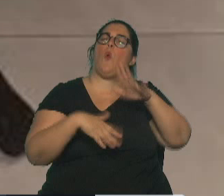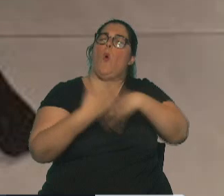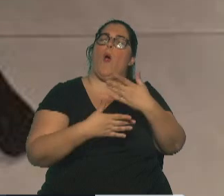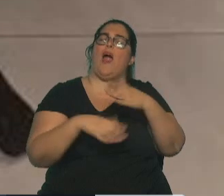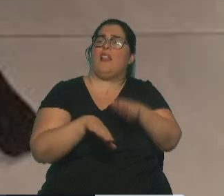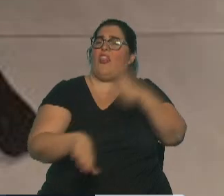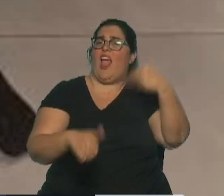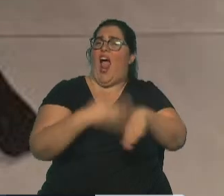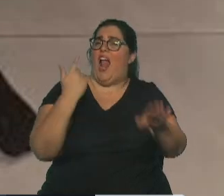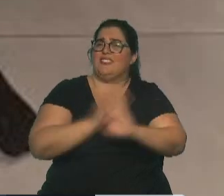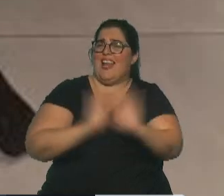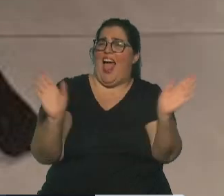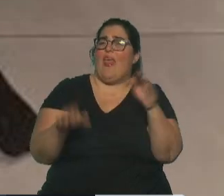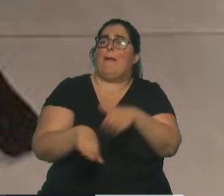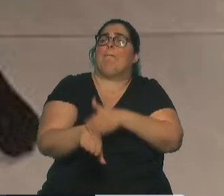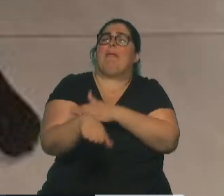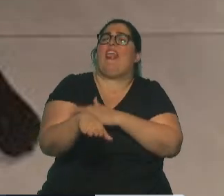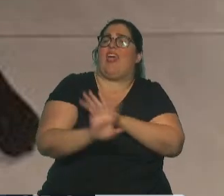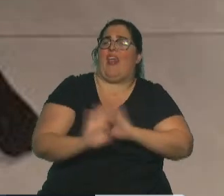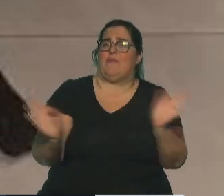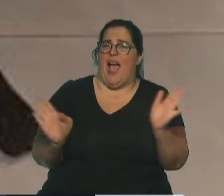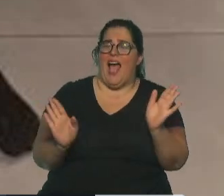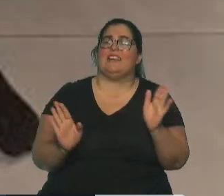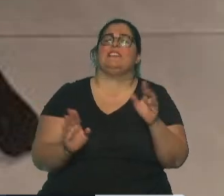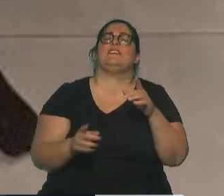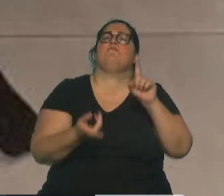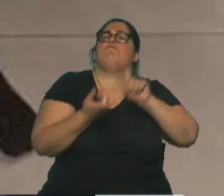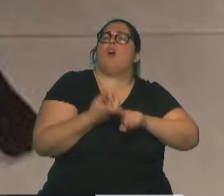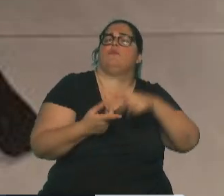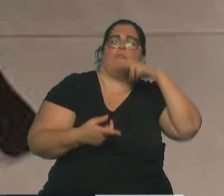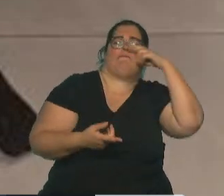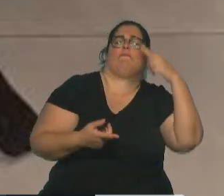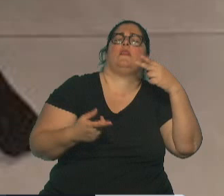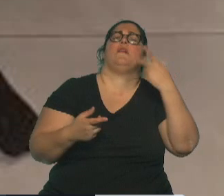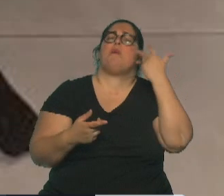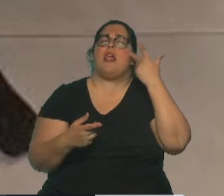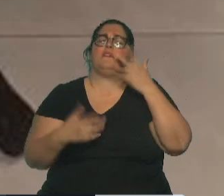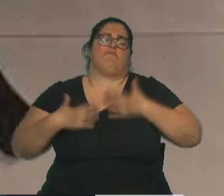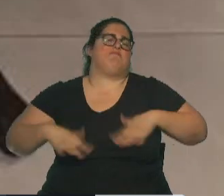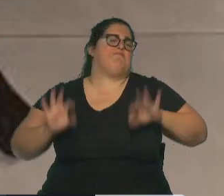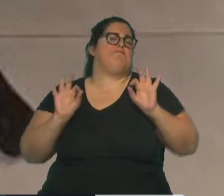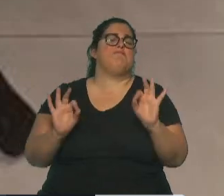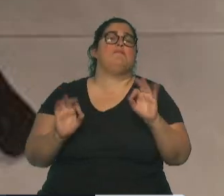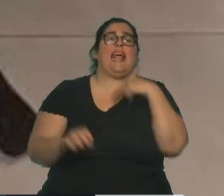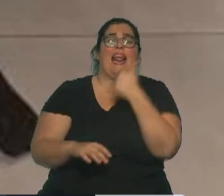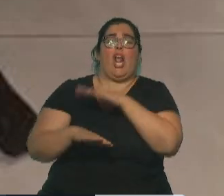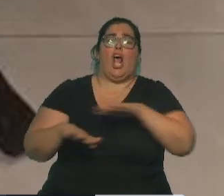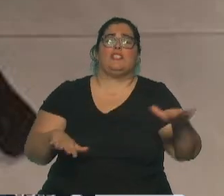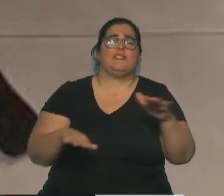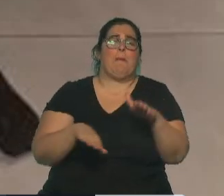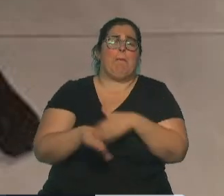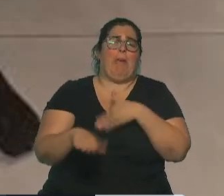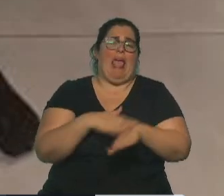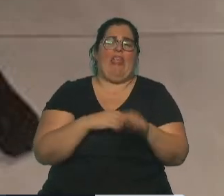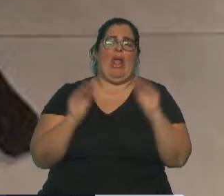patas, en media? Está Antonella impecable, Messi impecable. Mirá lo que son los otros de media,